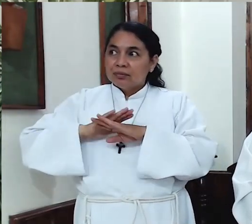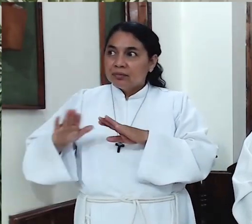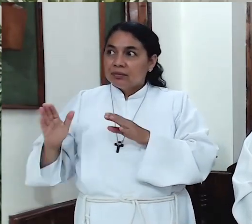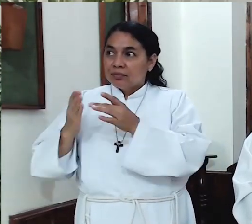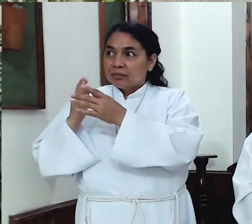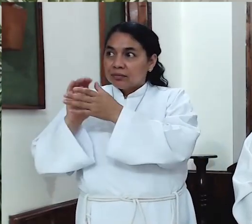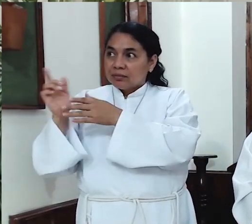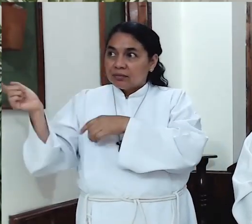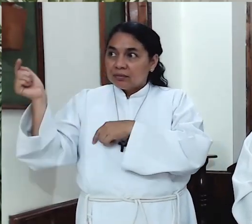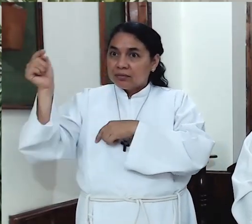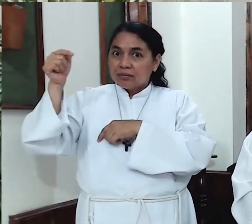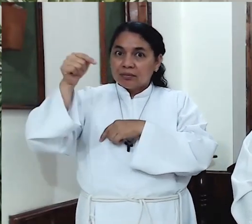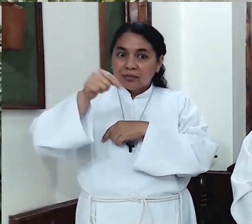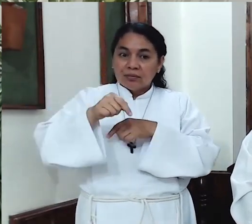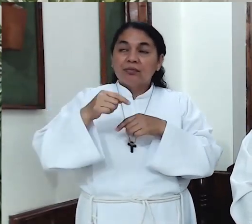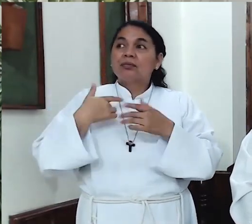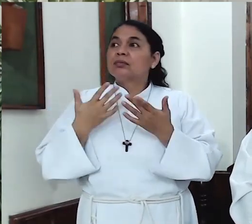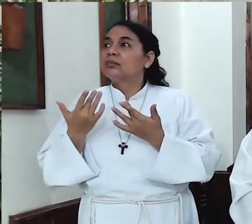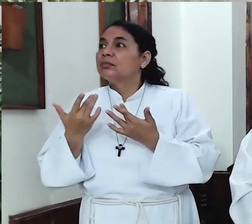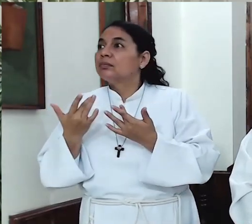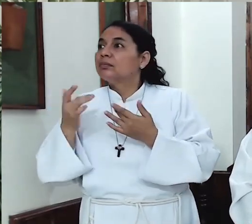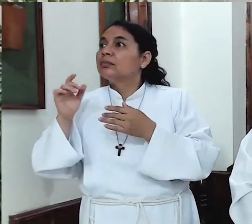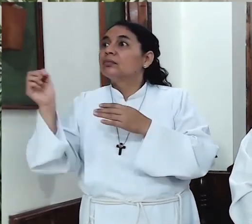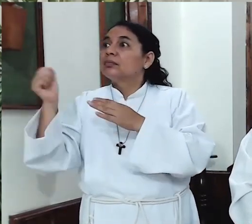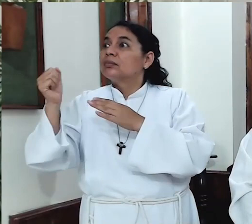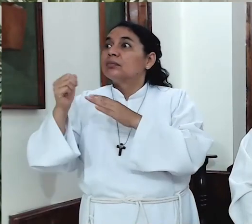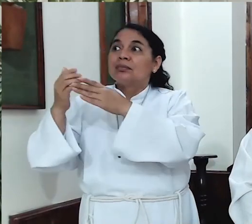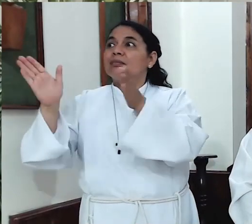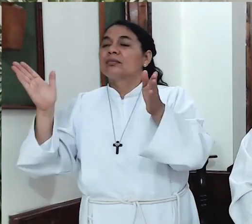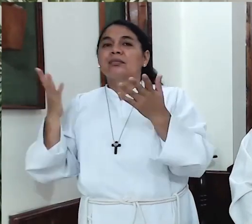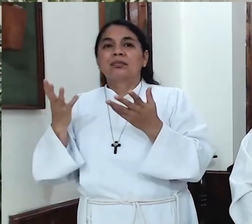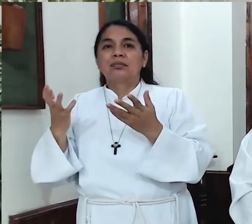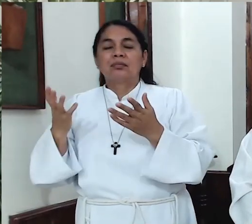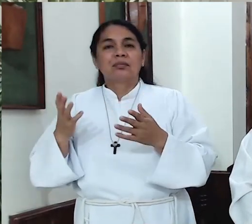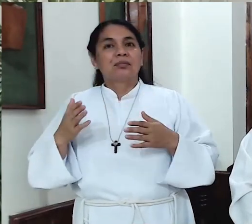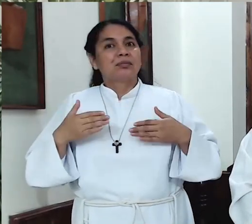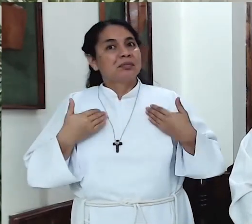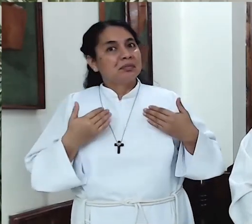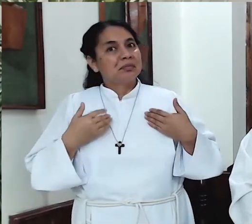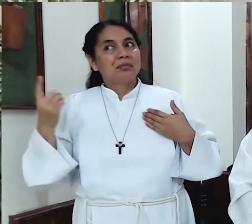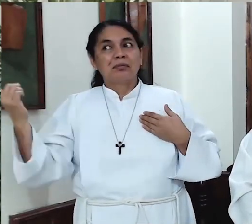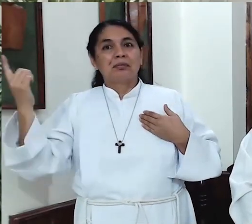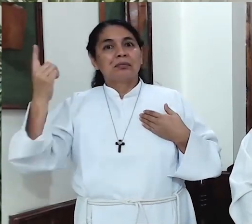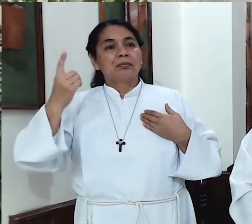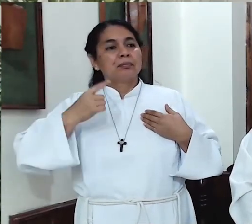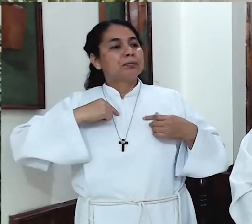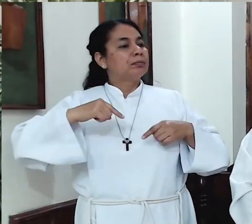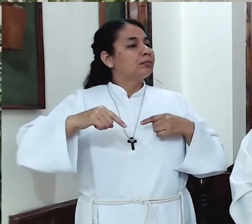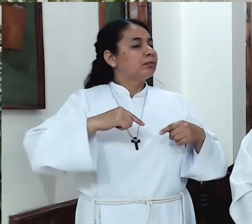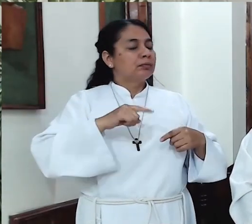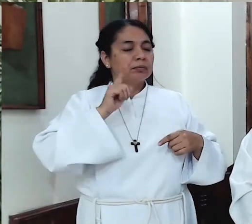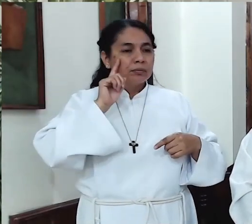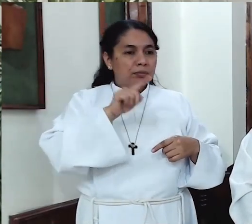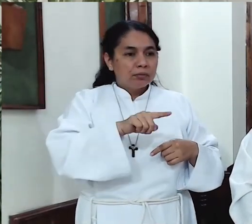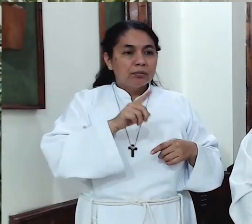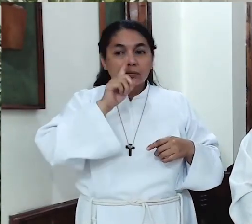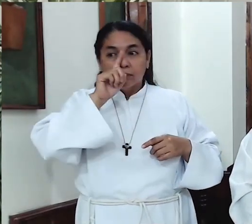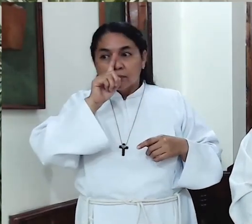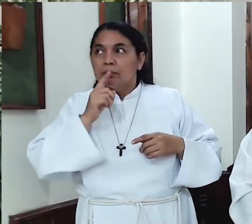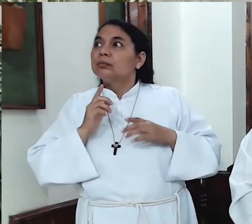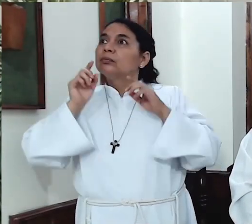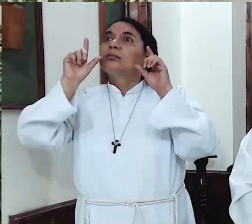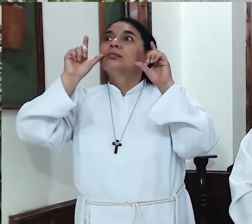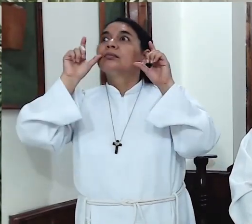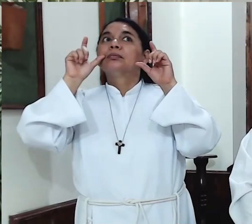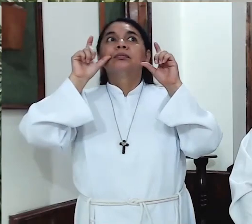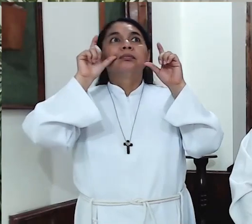toque. Dichosos aquellos a quienes su señor al llegar encuentre en vela. Yo